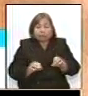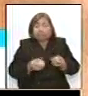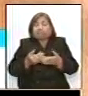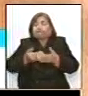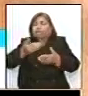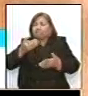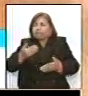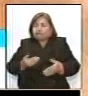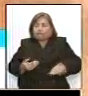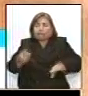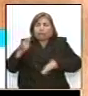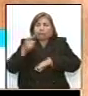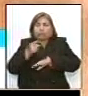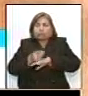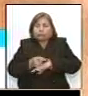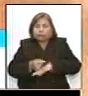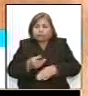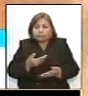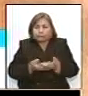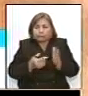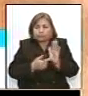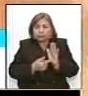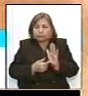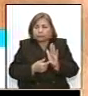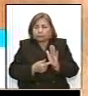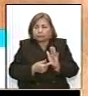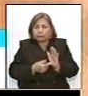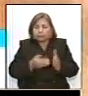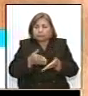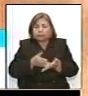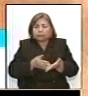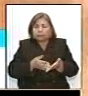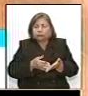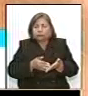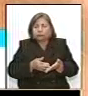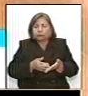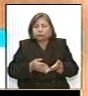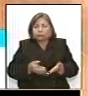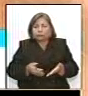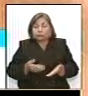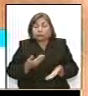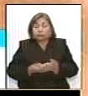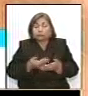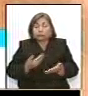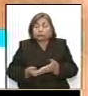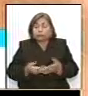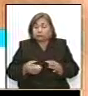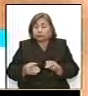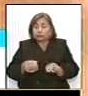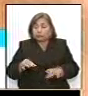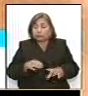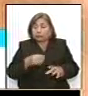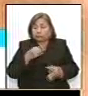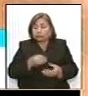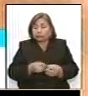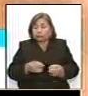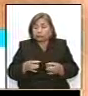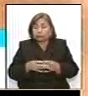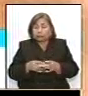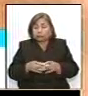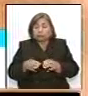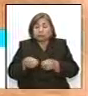antes de la denuncia presentada de parte, había sido tramitada por el Consejo Directivo, había sido